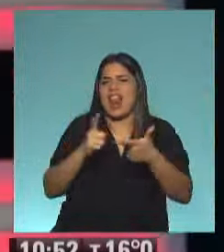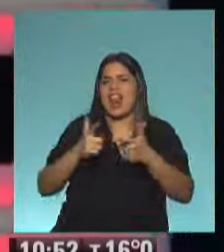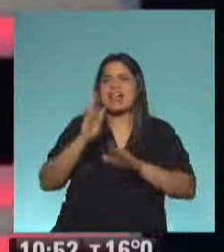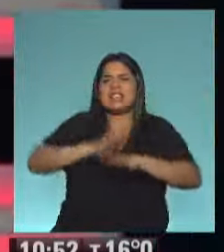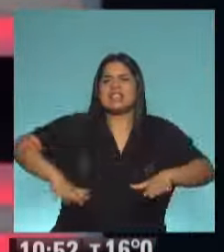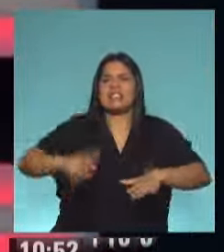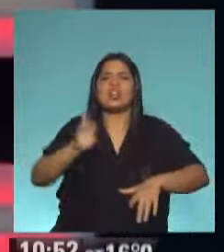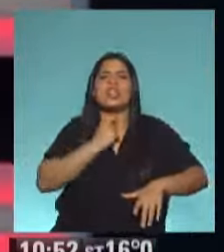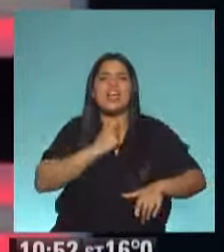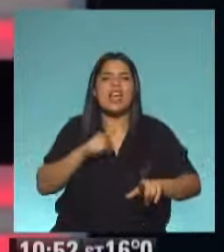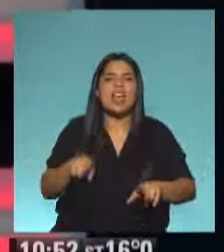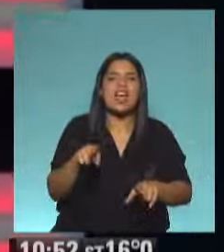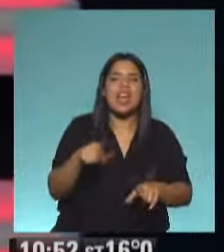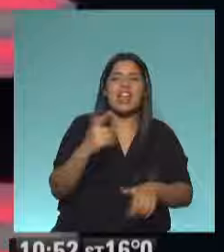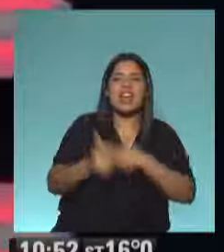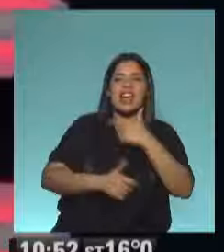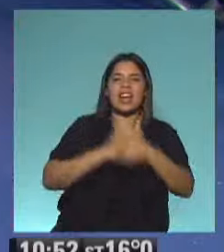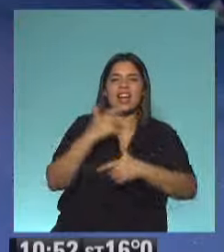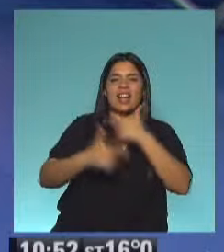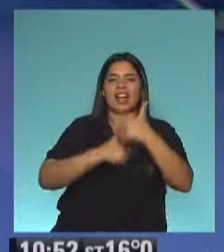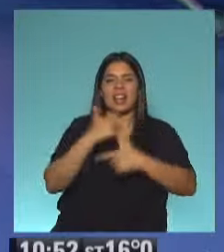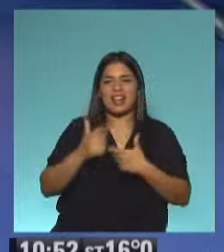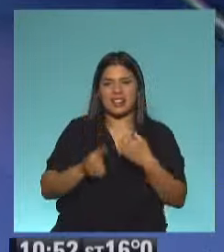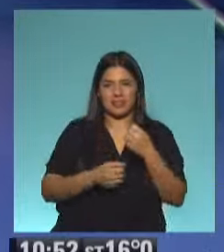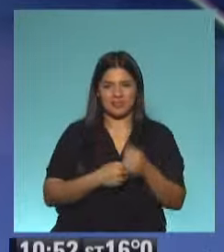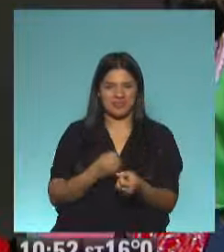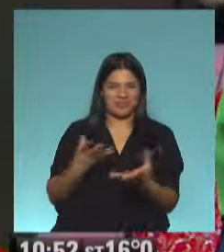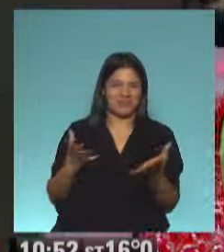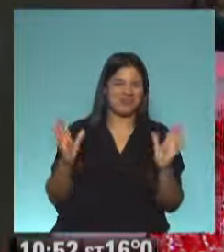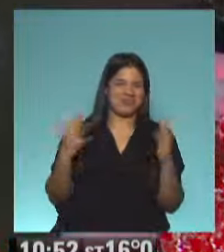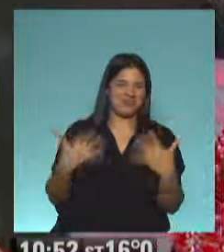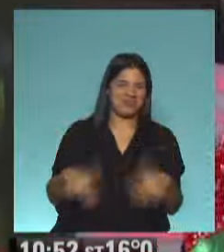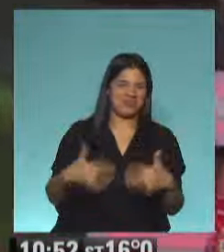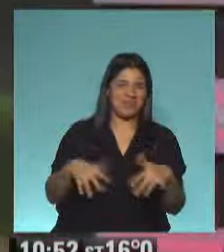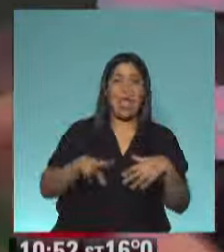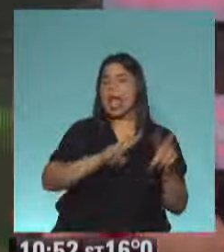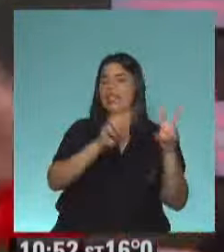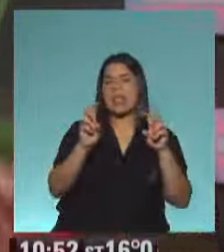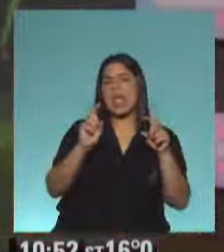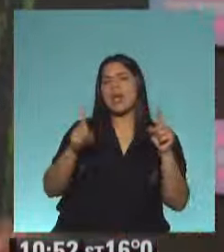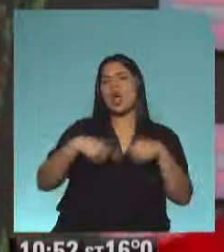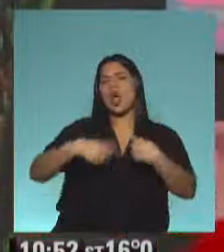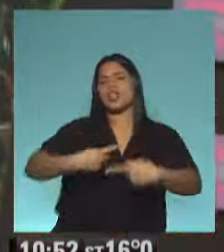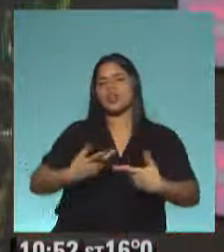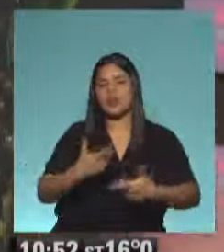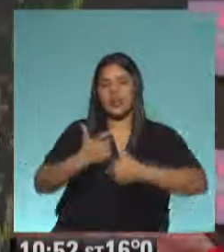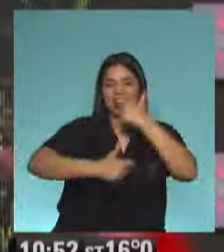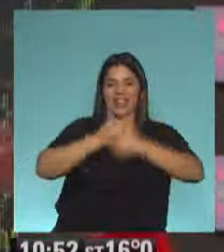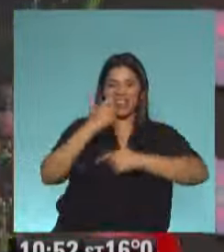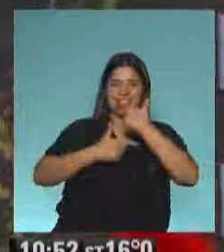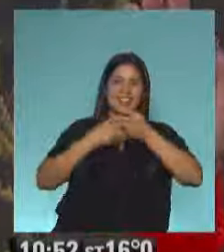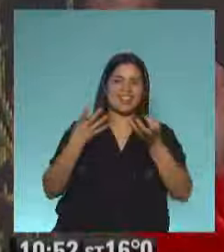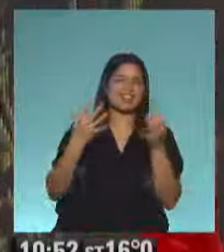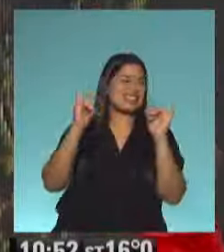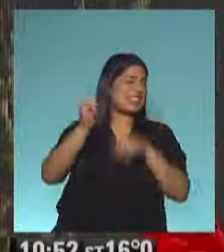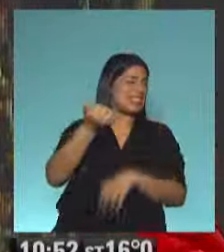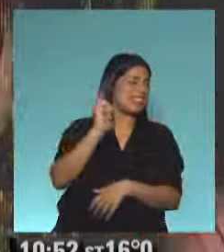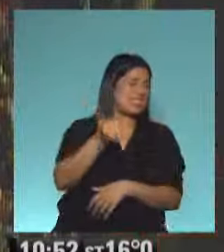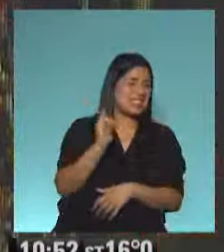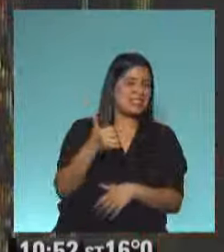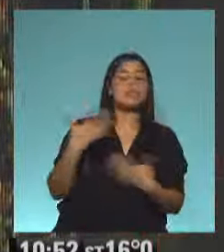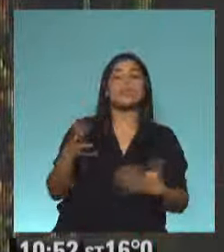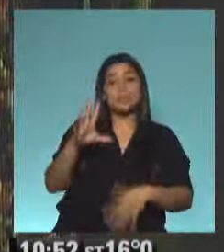¡Seguimos con carnaval! ¡Hasta fin de año! ¡El único tema que vamos a tratar! ¡No! ¡Sí! ¿Te acordás de ni cuántas carrozas